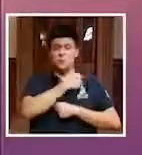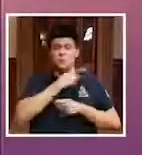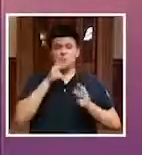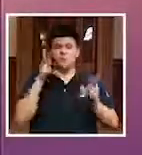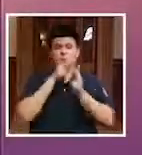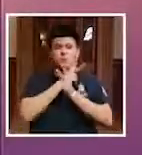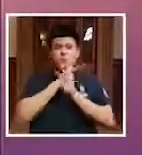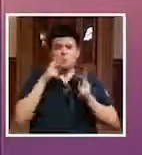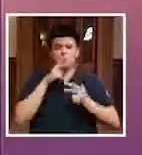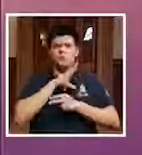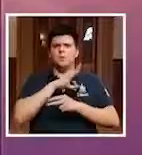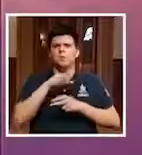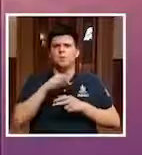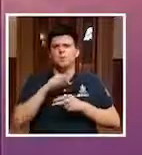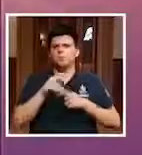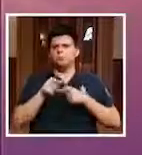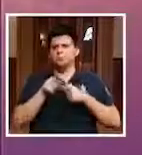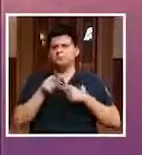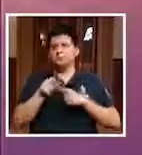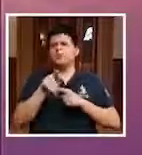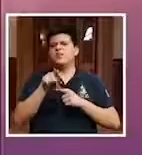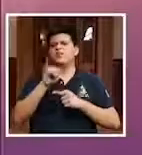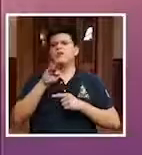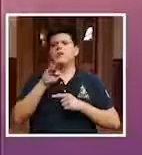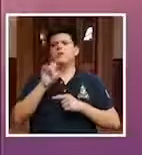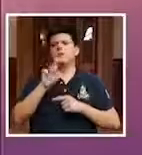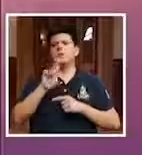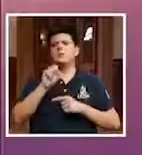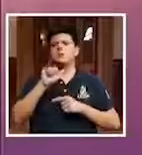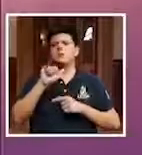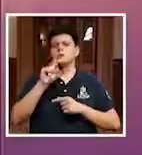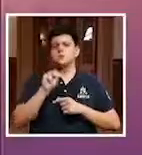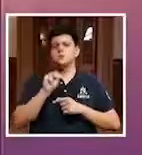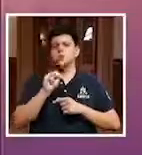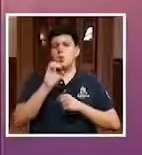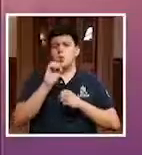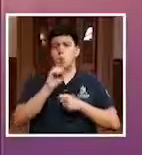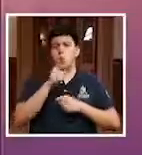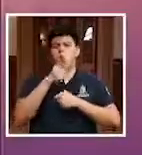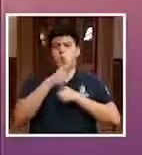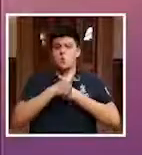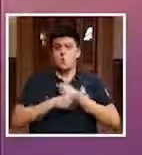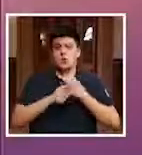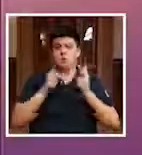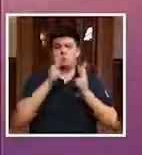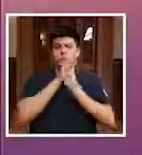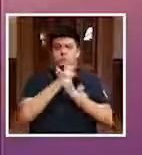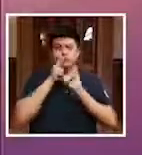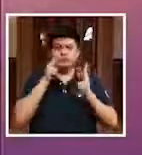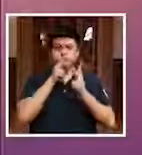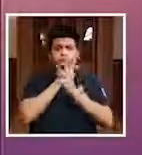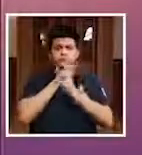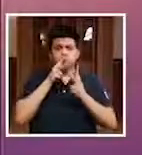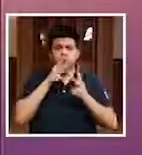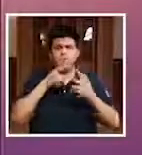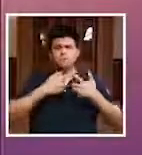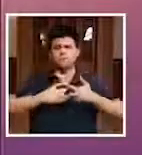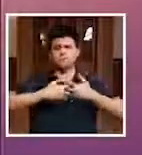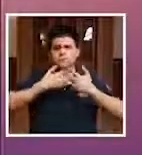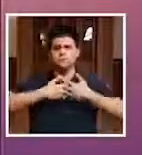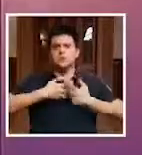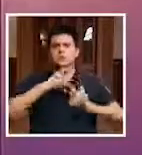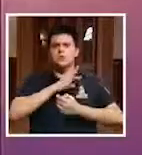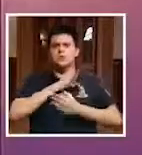con fibrosis, algo de fibrosis o deterioro de la función pulmonar, pueden persistir con